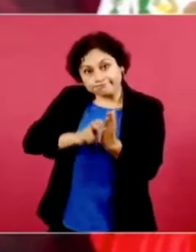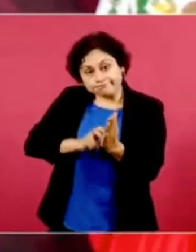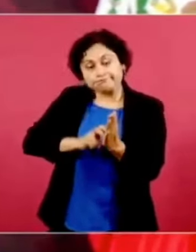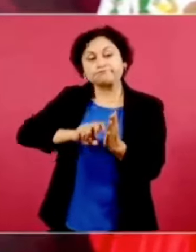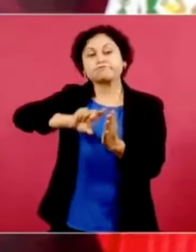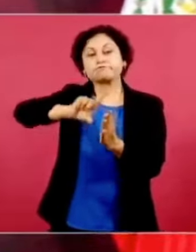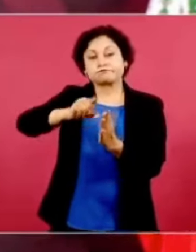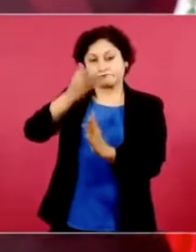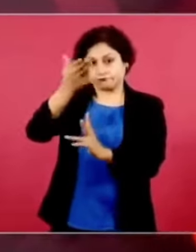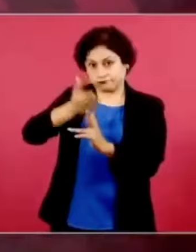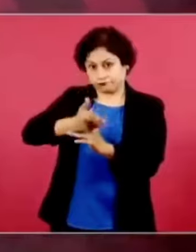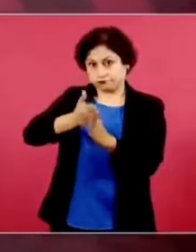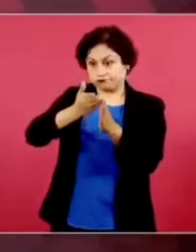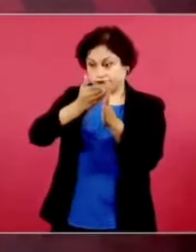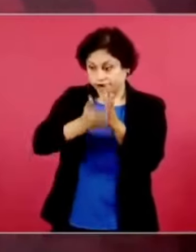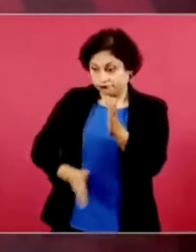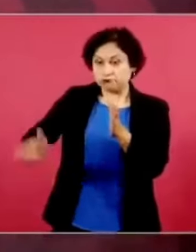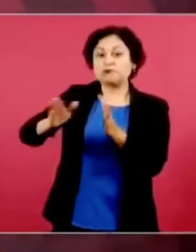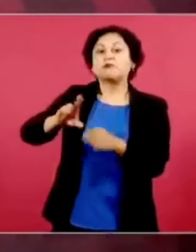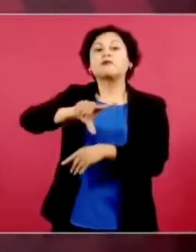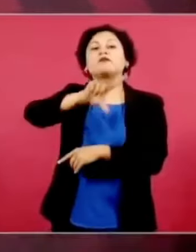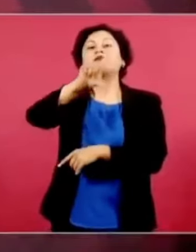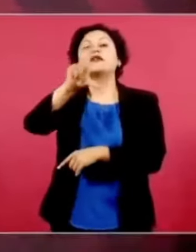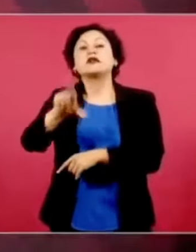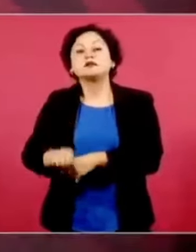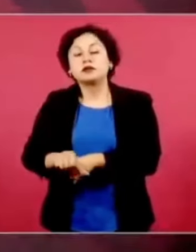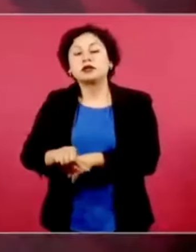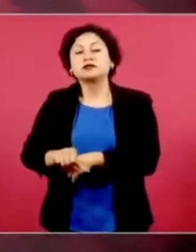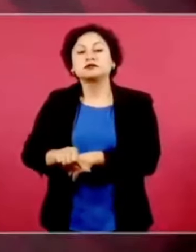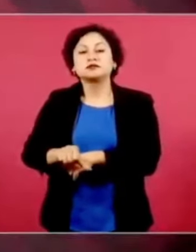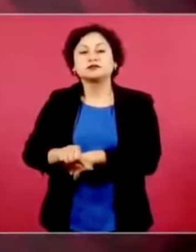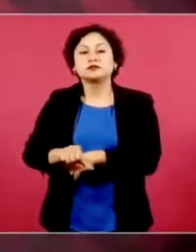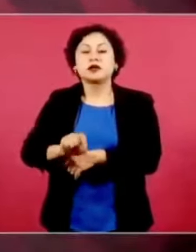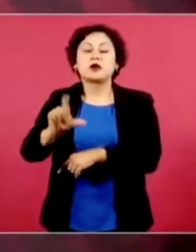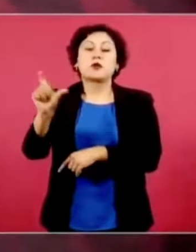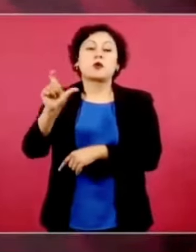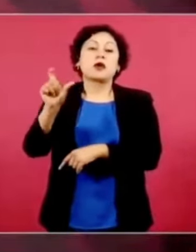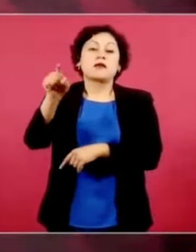cuando los conservadores van a buscar a Maximiliano,